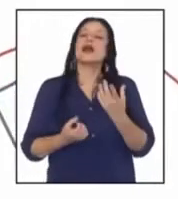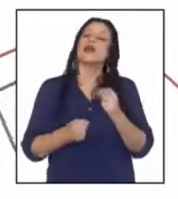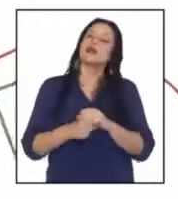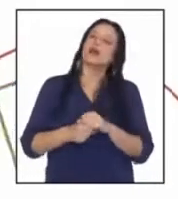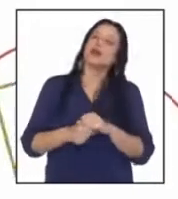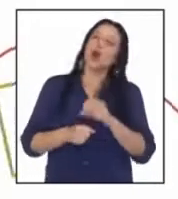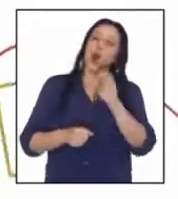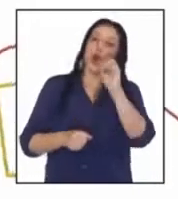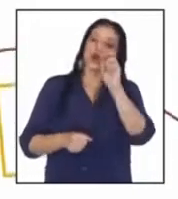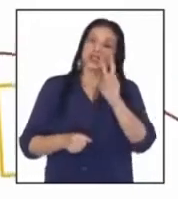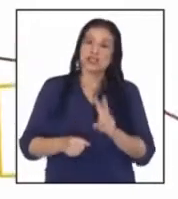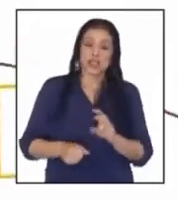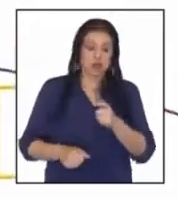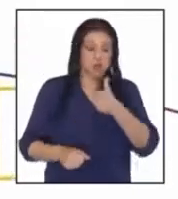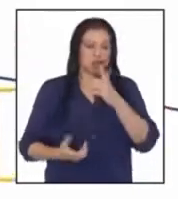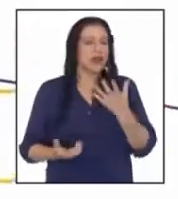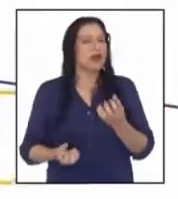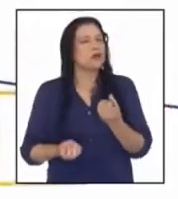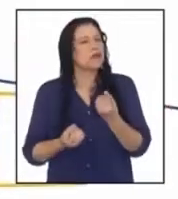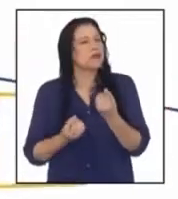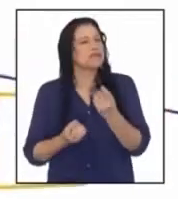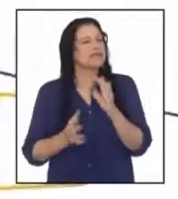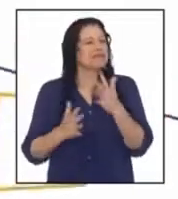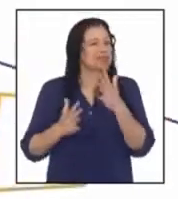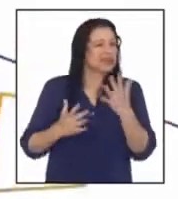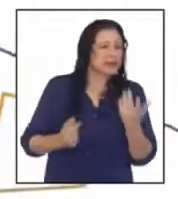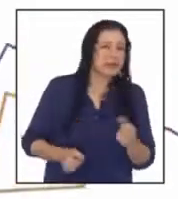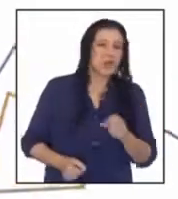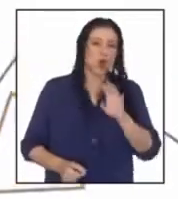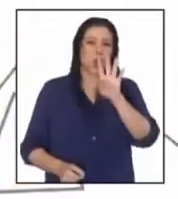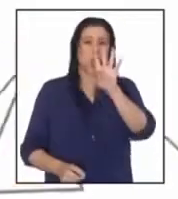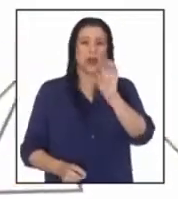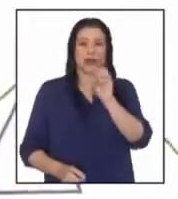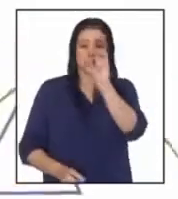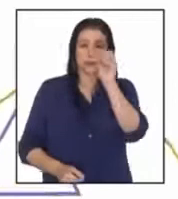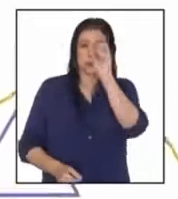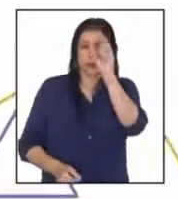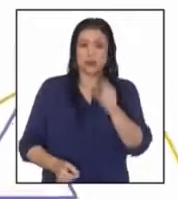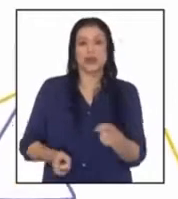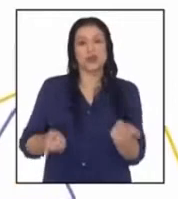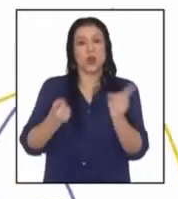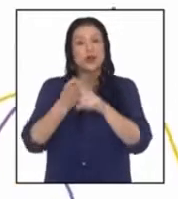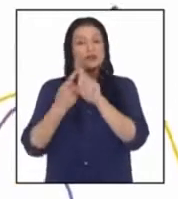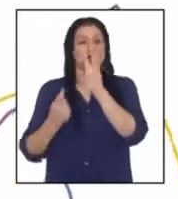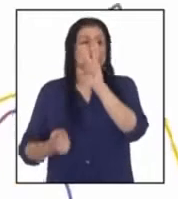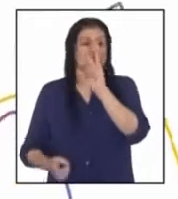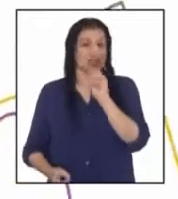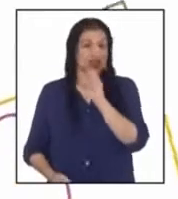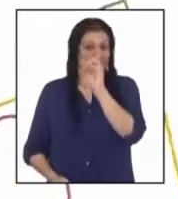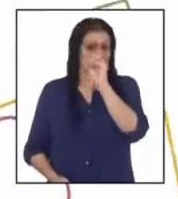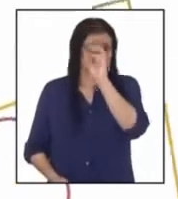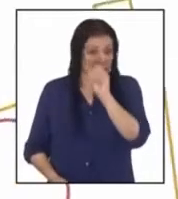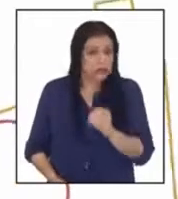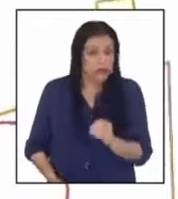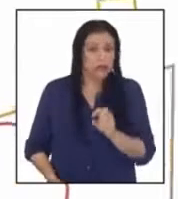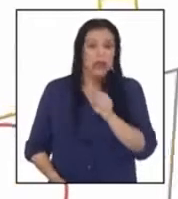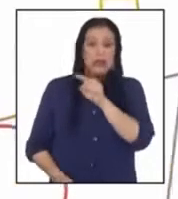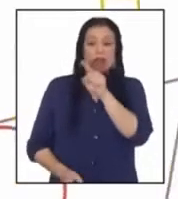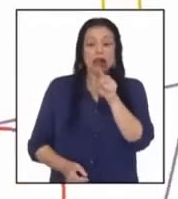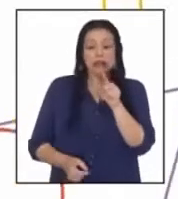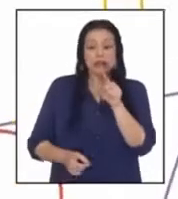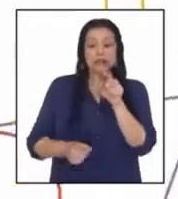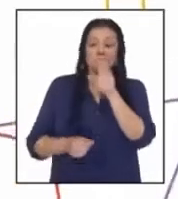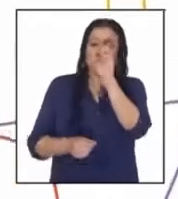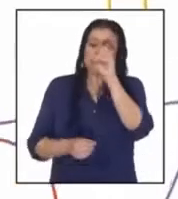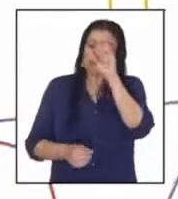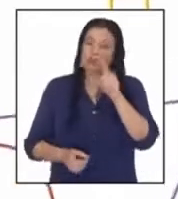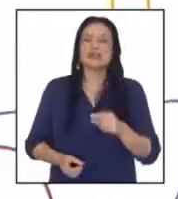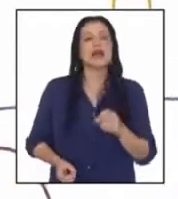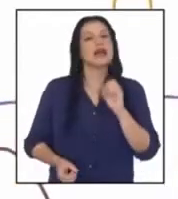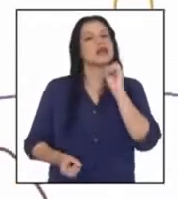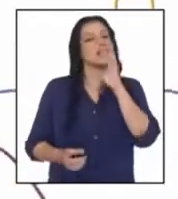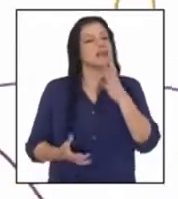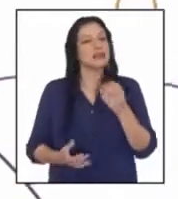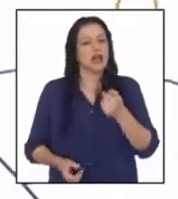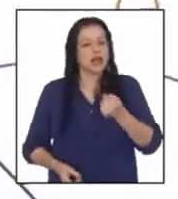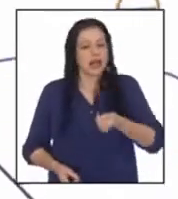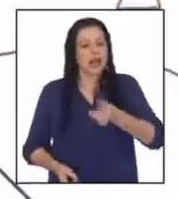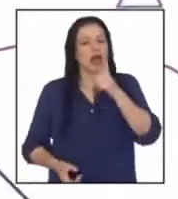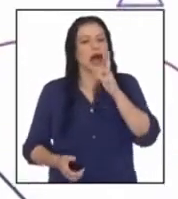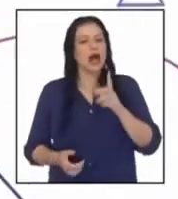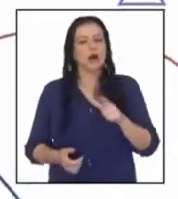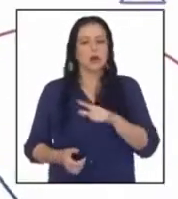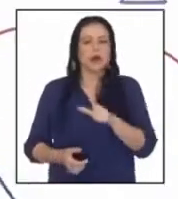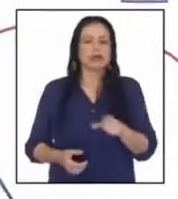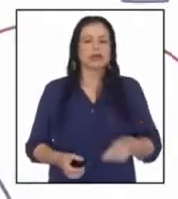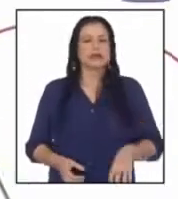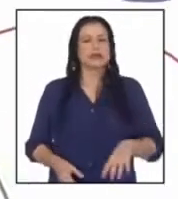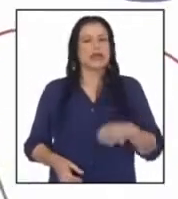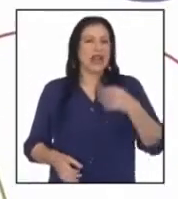saturación de oxígeno en el agua oscilaba en el intervalo de 40% a 60%. Dichos valores porcentuales indicaban que el agua era